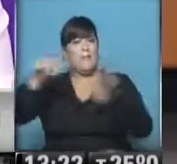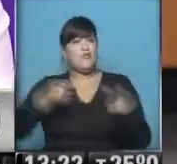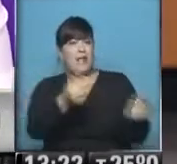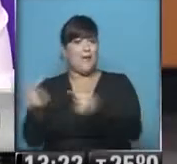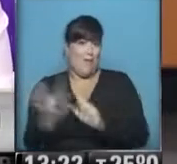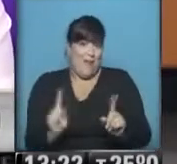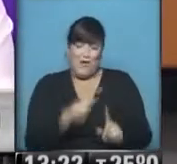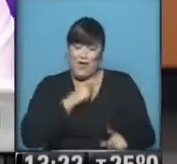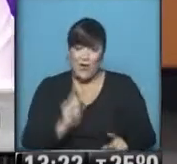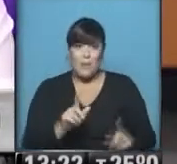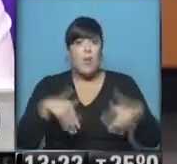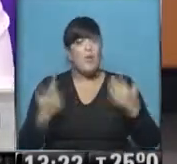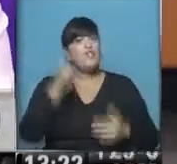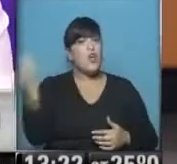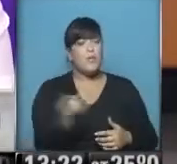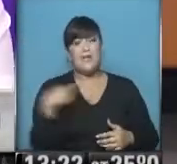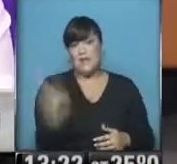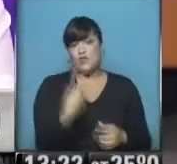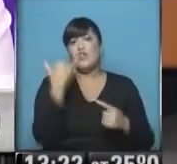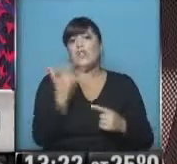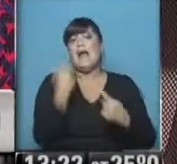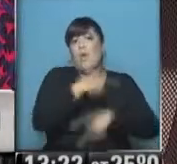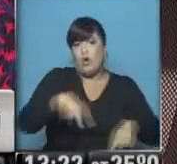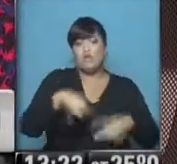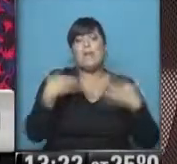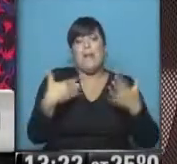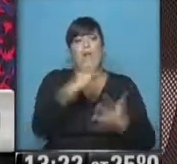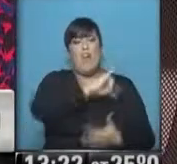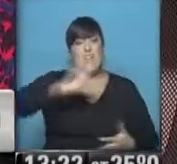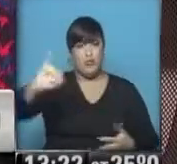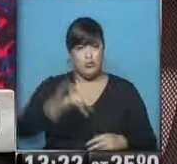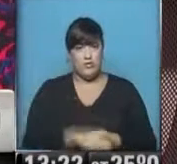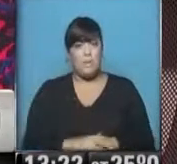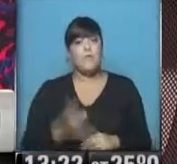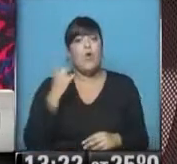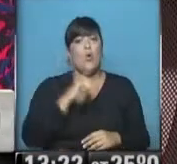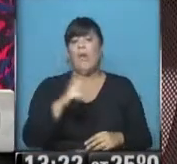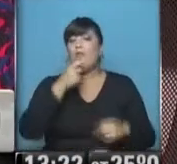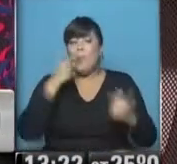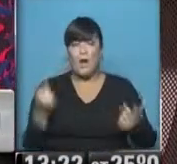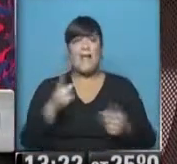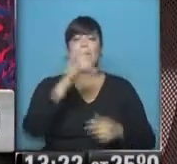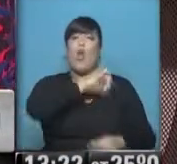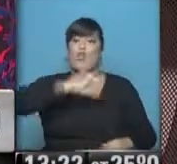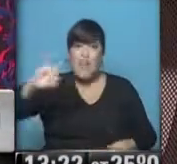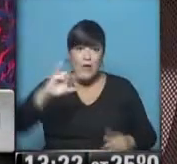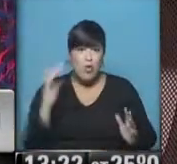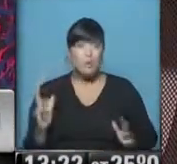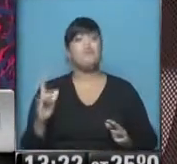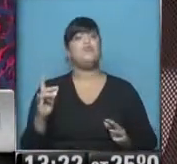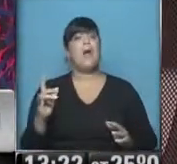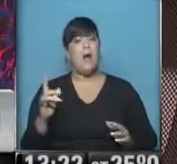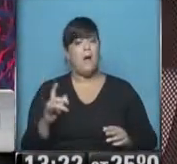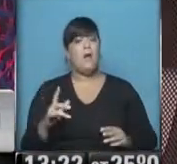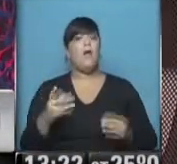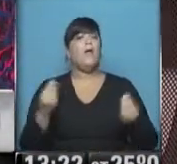eso también va a ser importante para nosotros tengamos elementos claro esto significa que una vez que se haga por cualquiera de estos canales la denuncia que ustedes la reciban